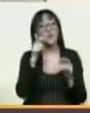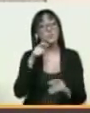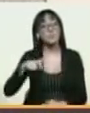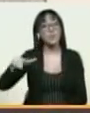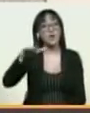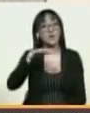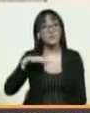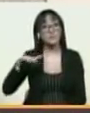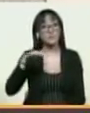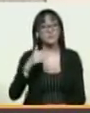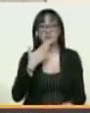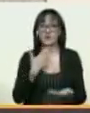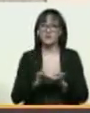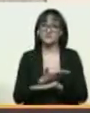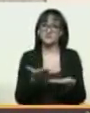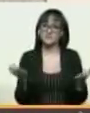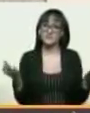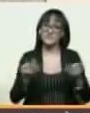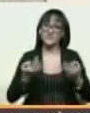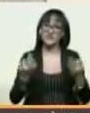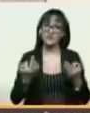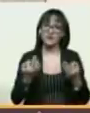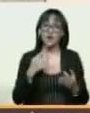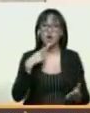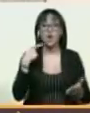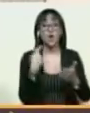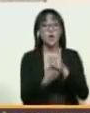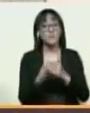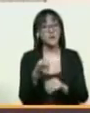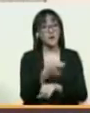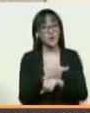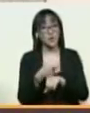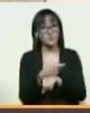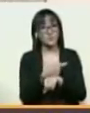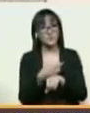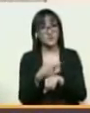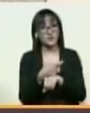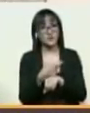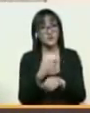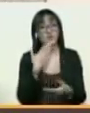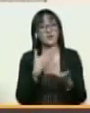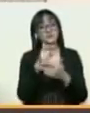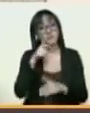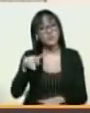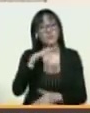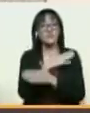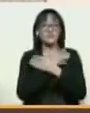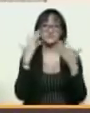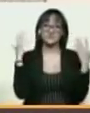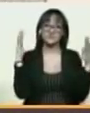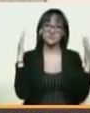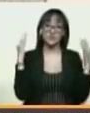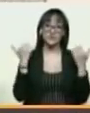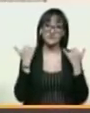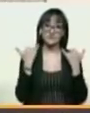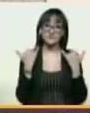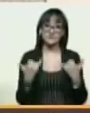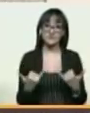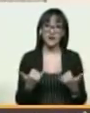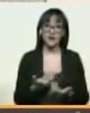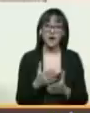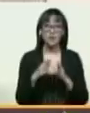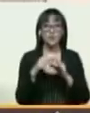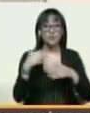que agradecido nuevamente en nombre del gobierno bolivariano y a nuestro pueblo, felicitaciones. Y desde ya a todos